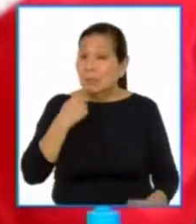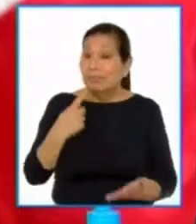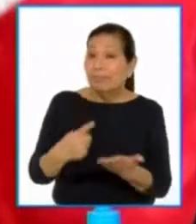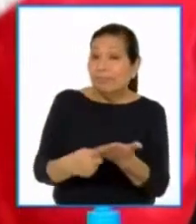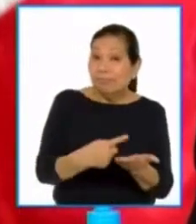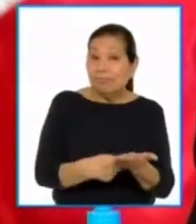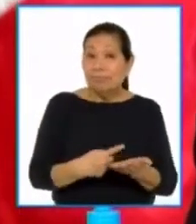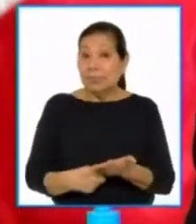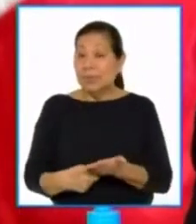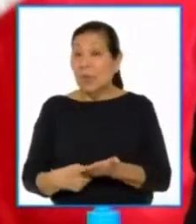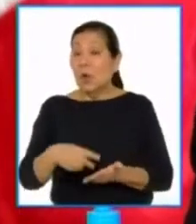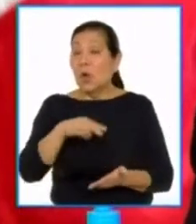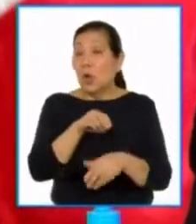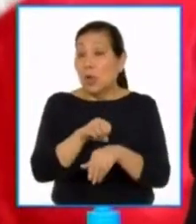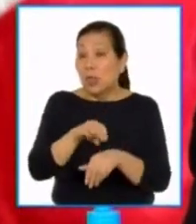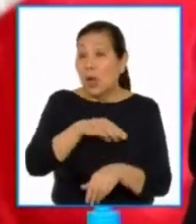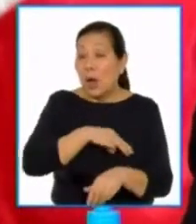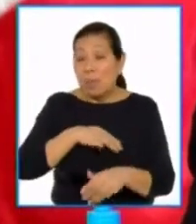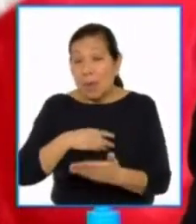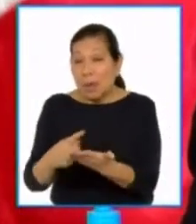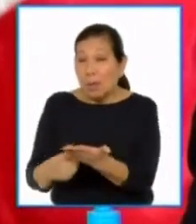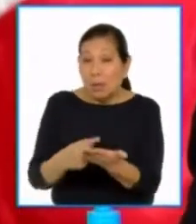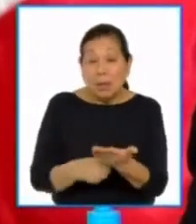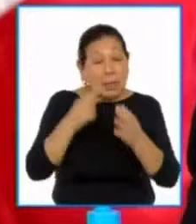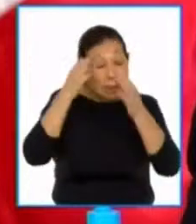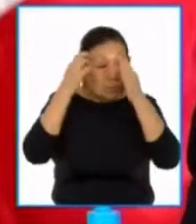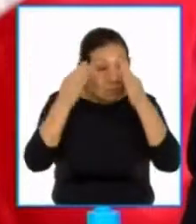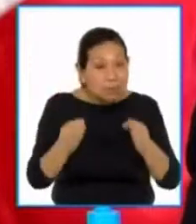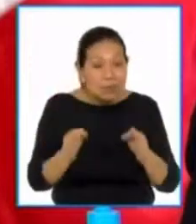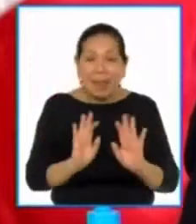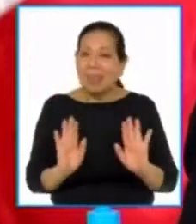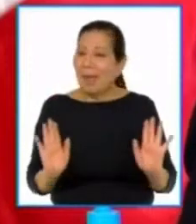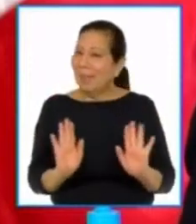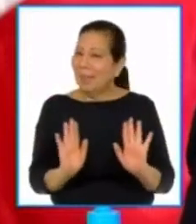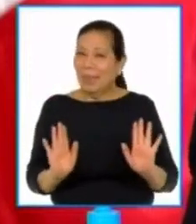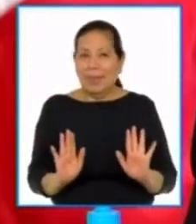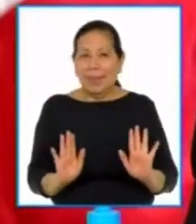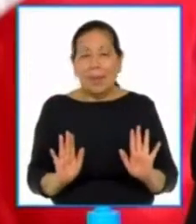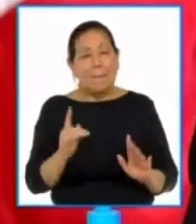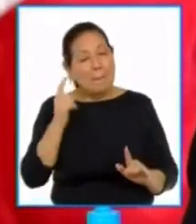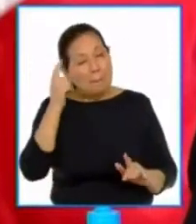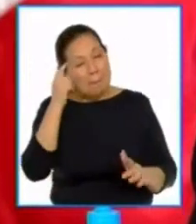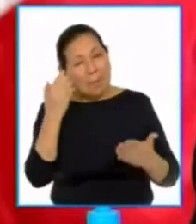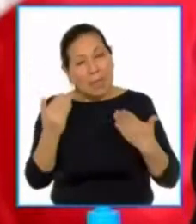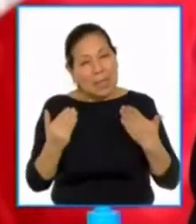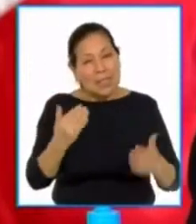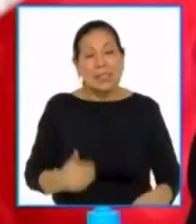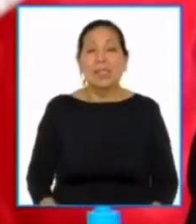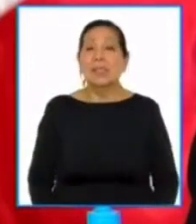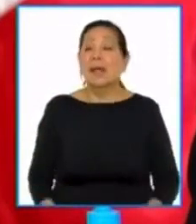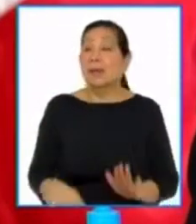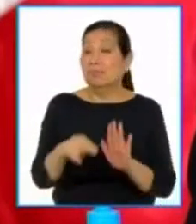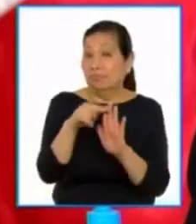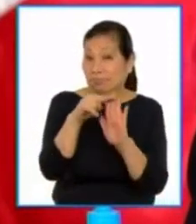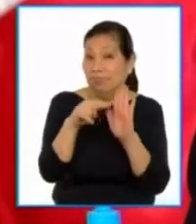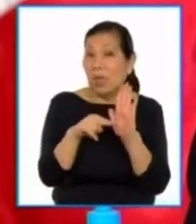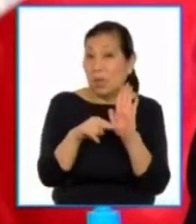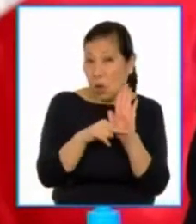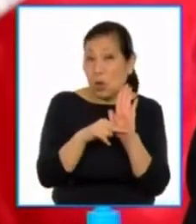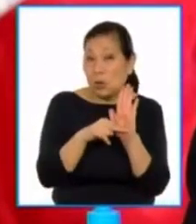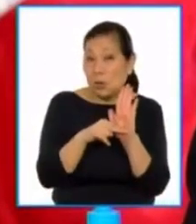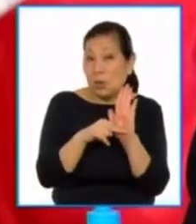y estamos discutiendo también el Consejo de Ministros, no está tomada todavía la decisión, Presumimos que la norma